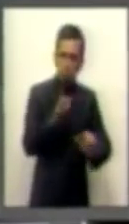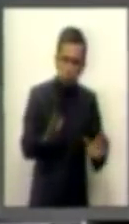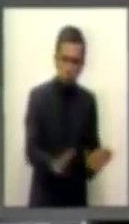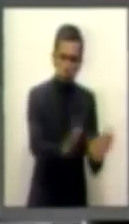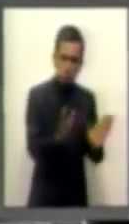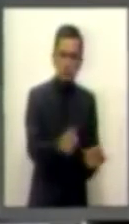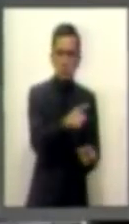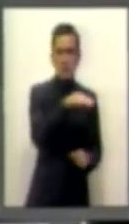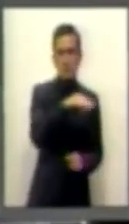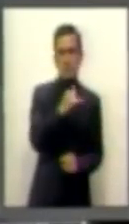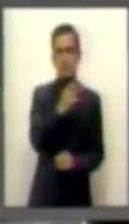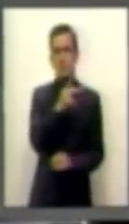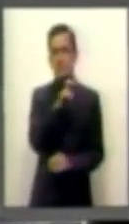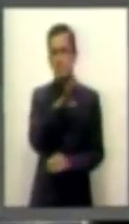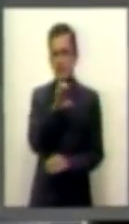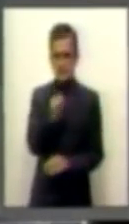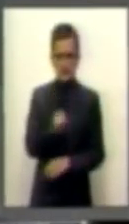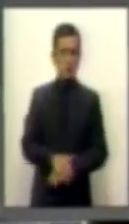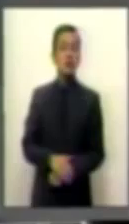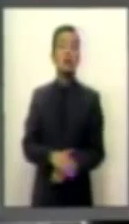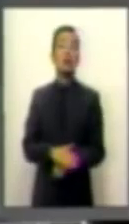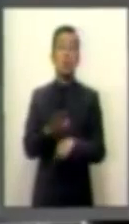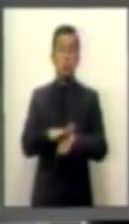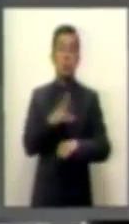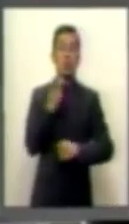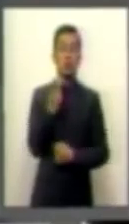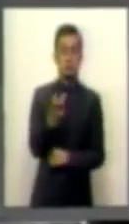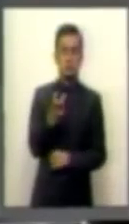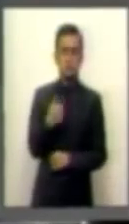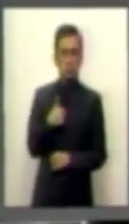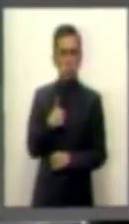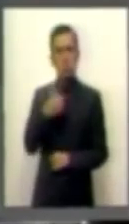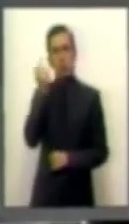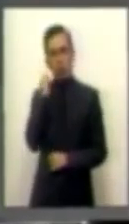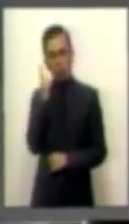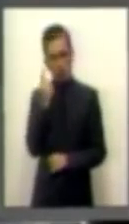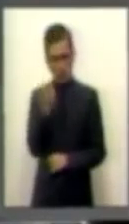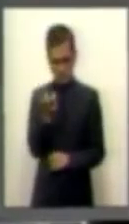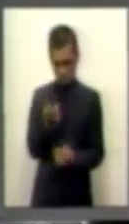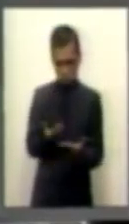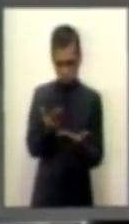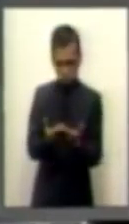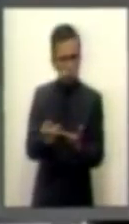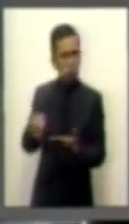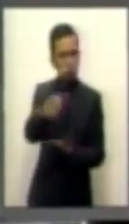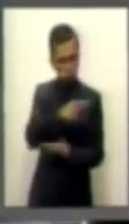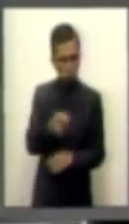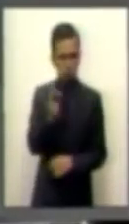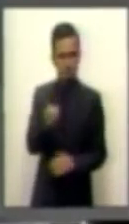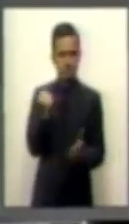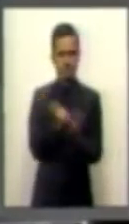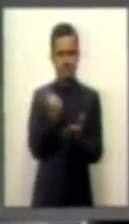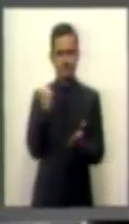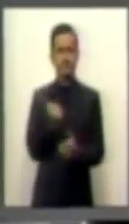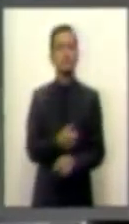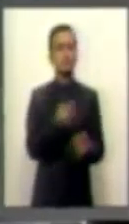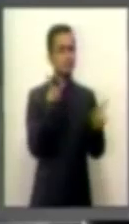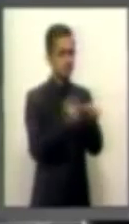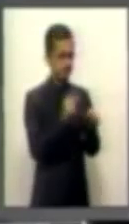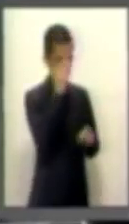mipymes en virtud del anterior espero que la propuesta la prueben en sus términos es cuánto señor